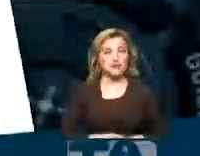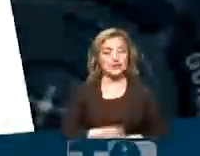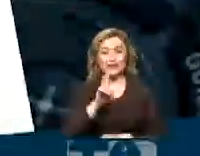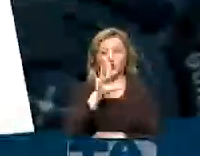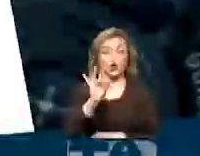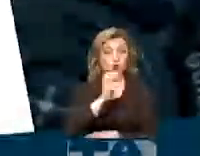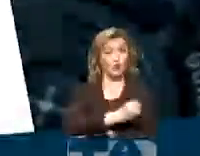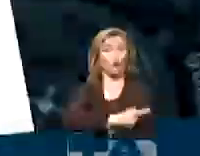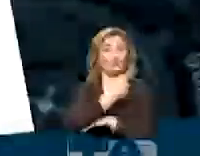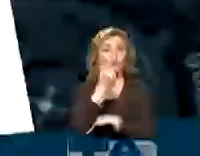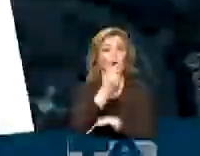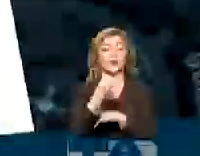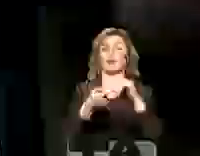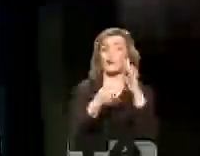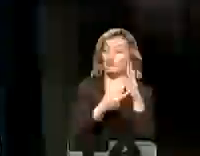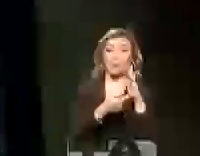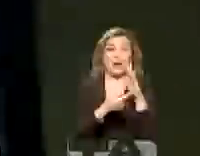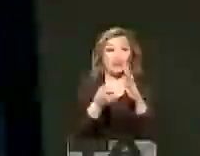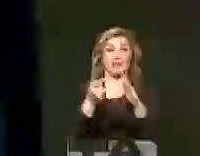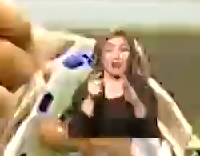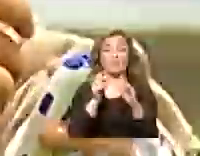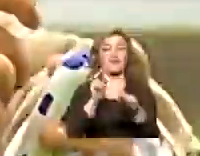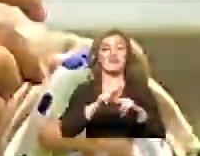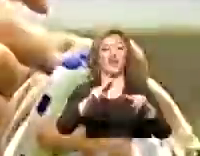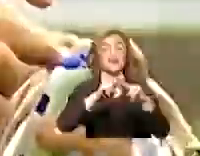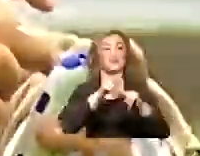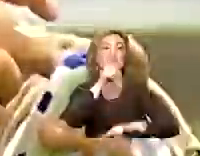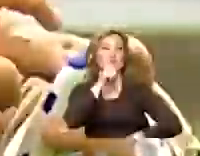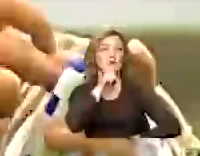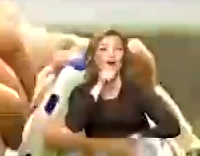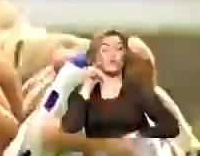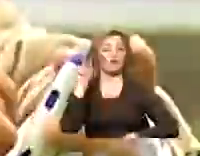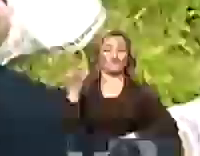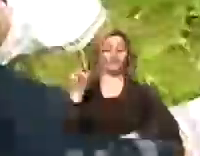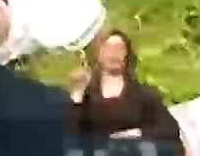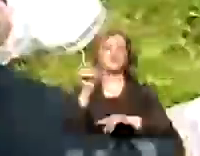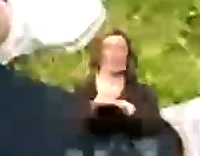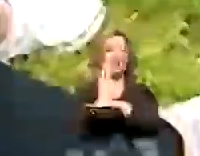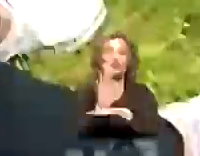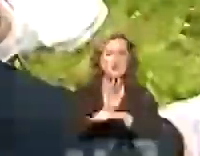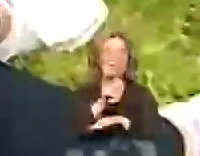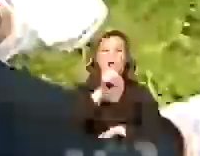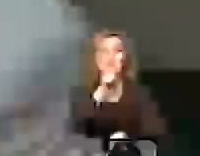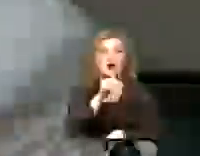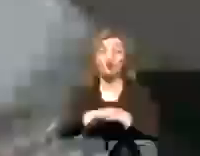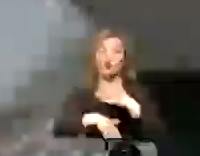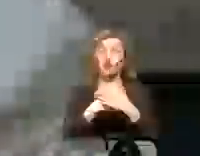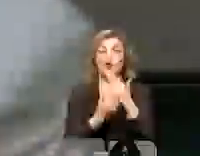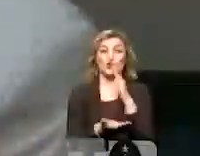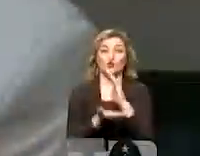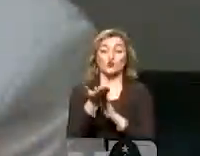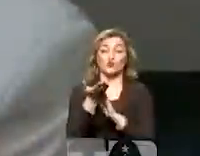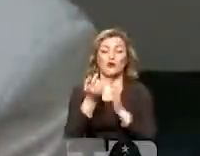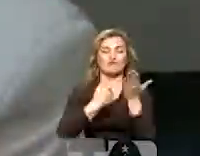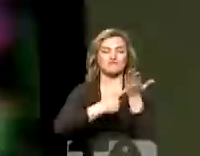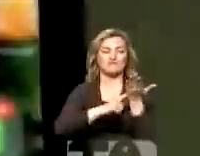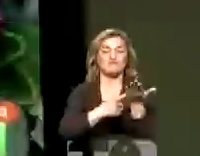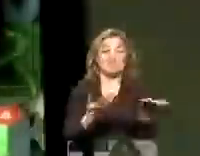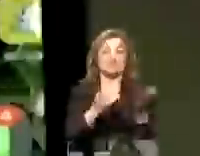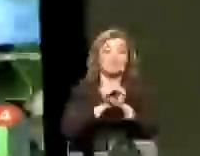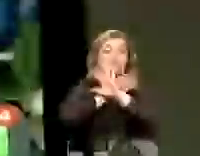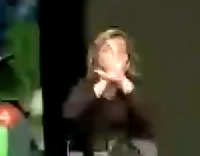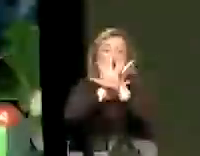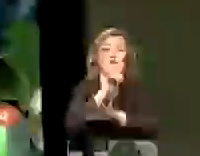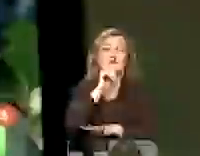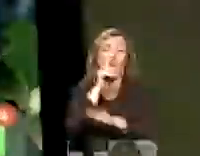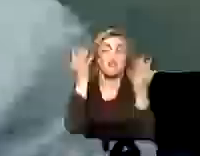el IVA para las plataformas digitales como Uber, Netflix, Spotify y otros. Esto, como analizábamos con un experto tributarista, aún no está claro